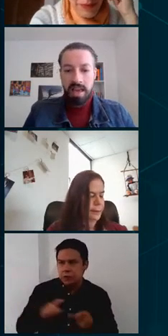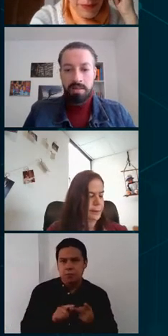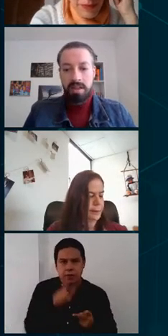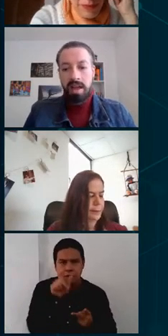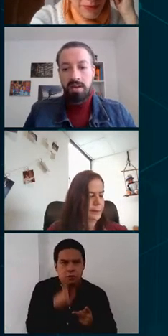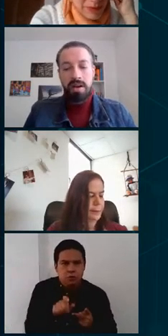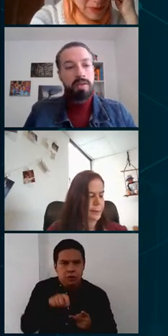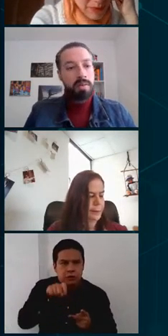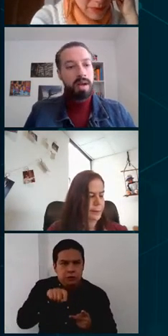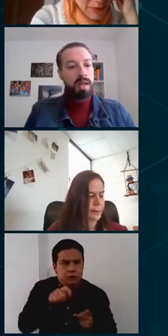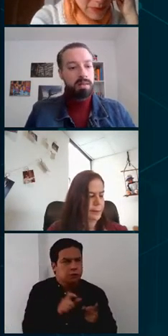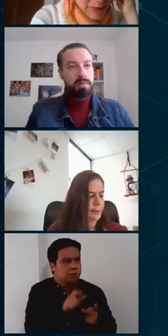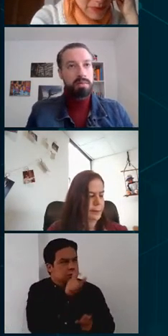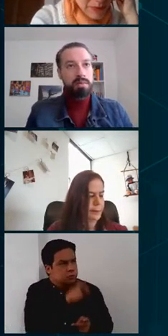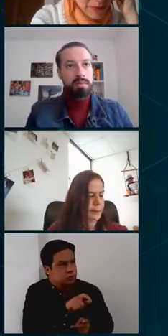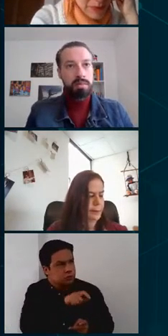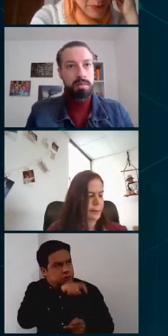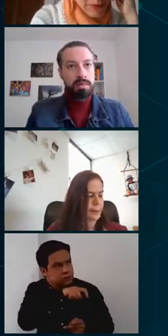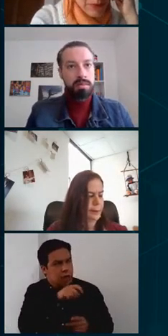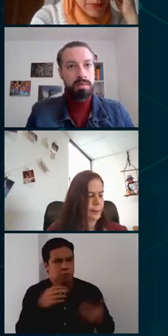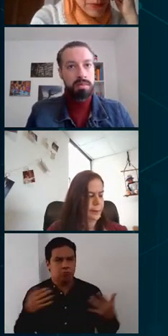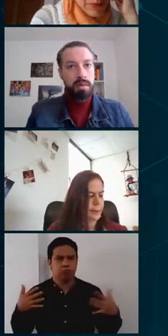Sí, y digamos que de alguna forma